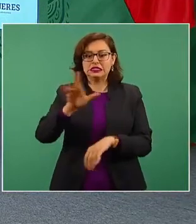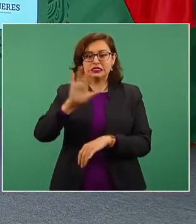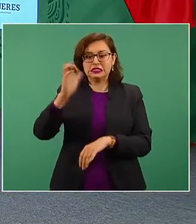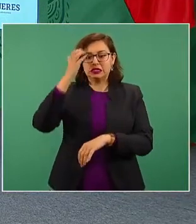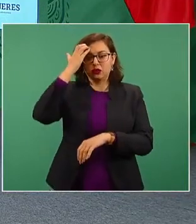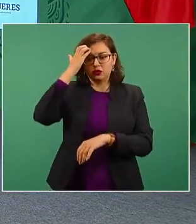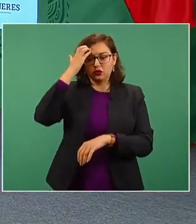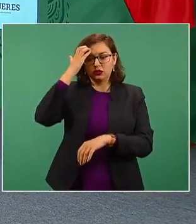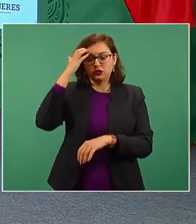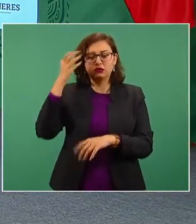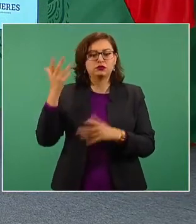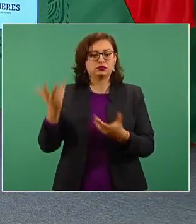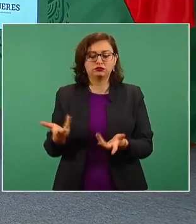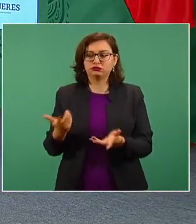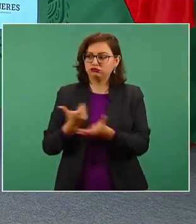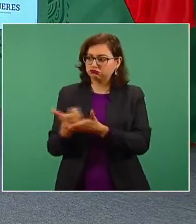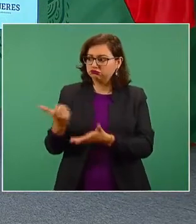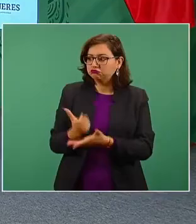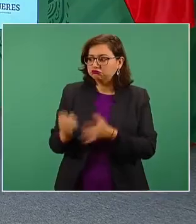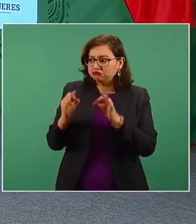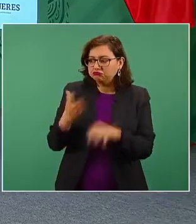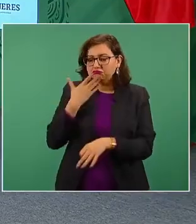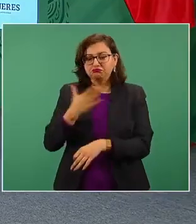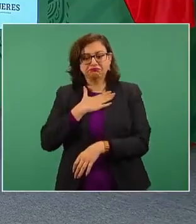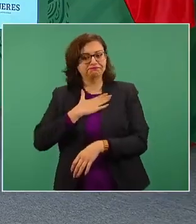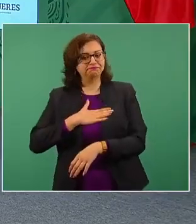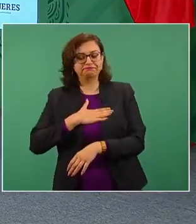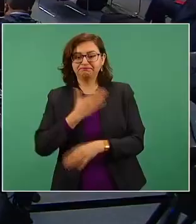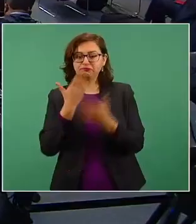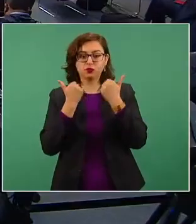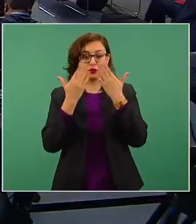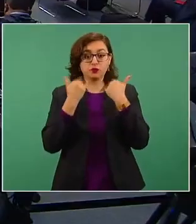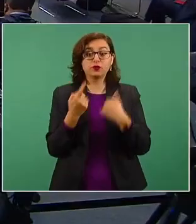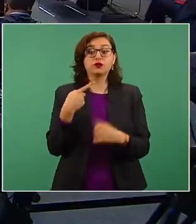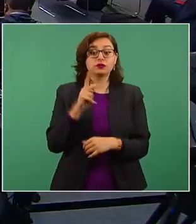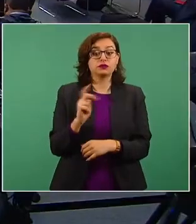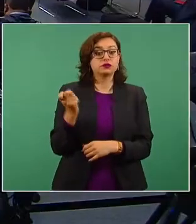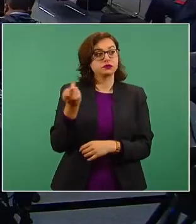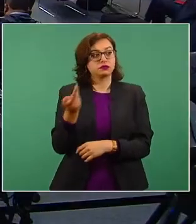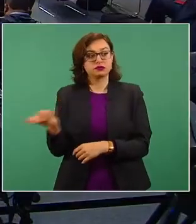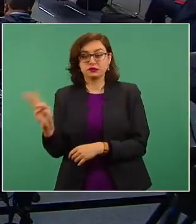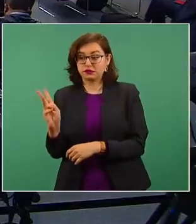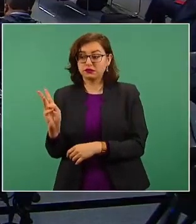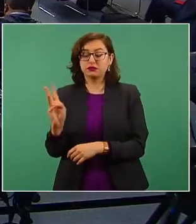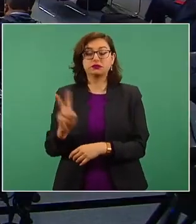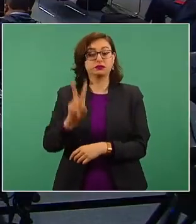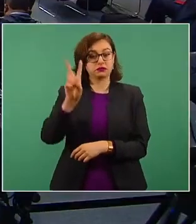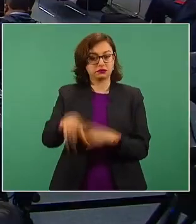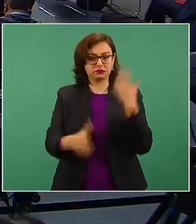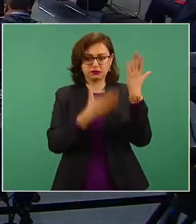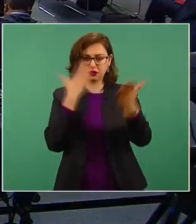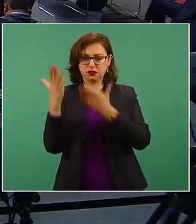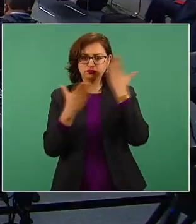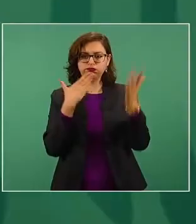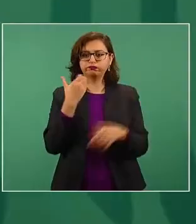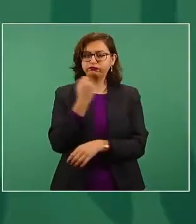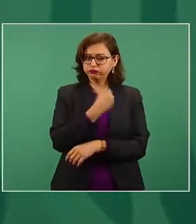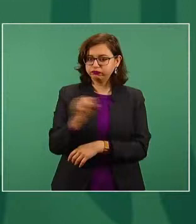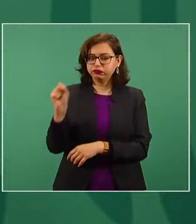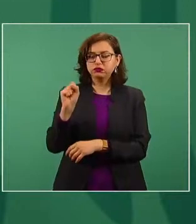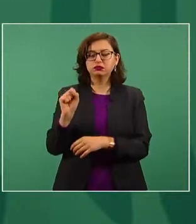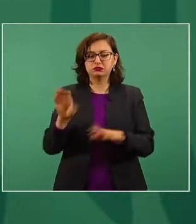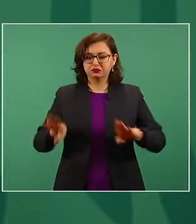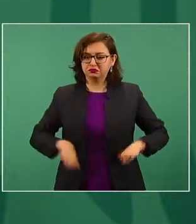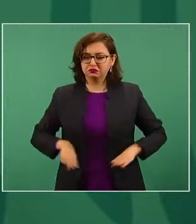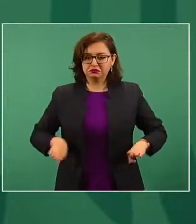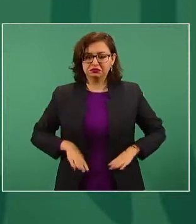tienen la remuneración adecuada. Sin embargo, son gente de verdad muy capacitada, muy calificada,